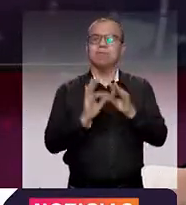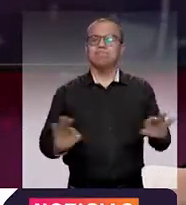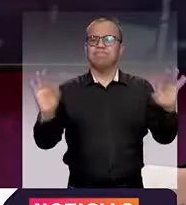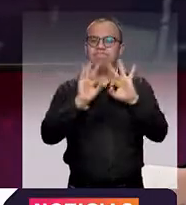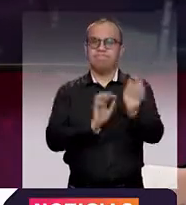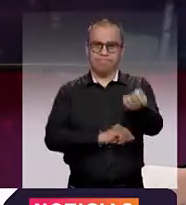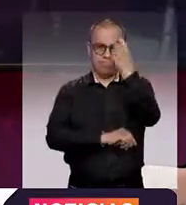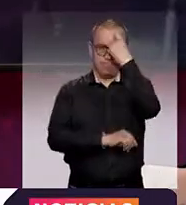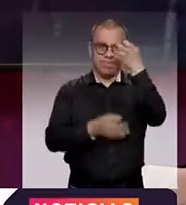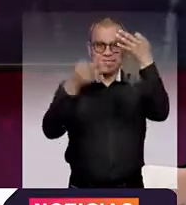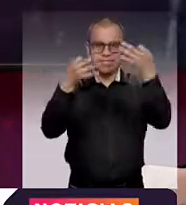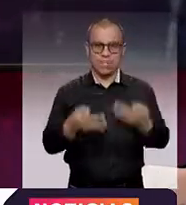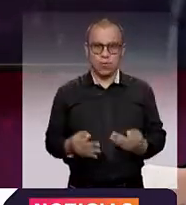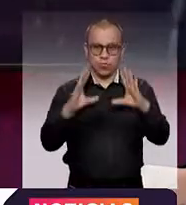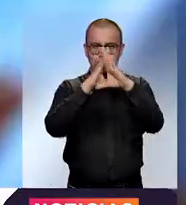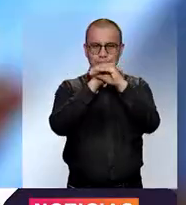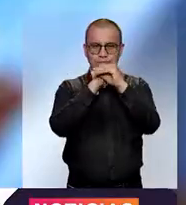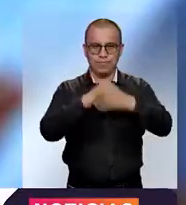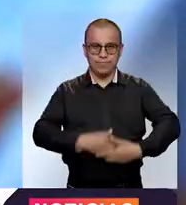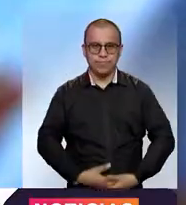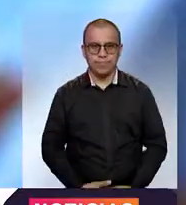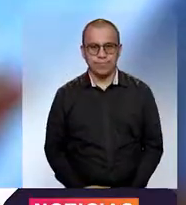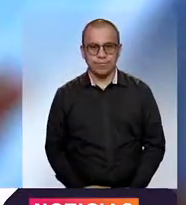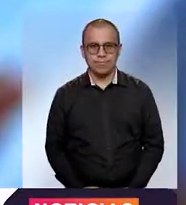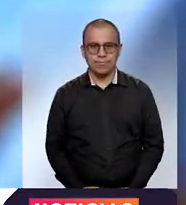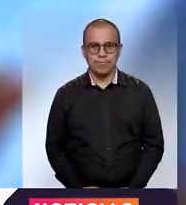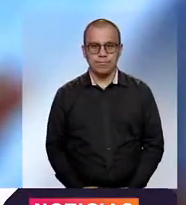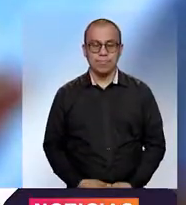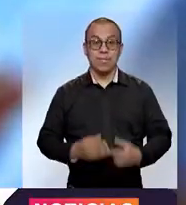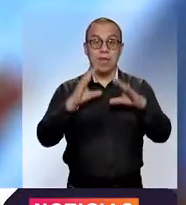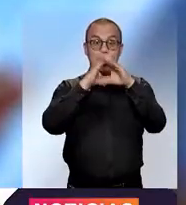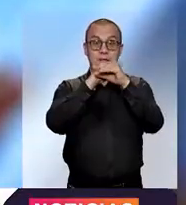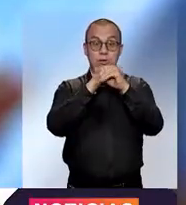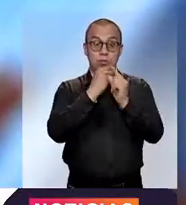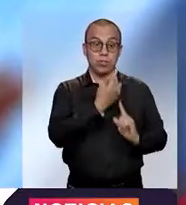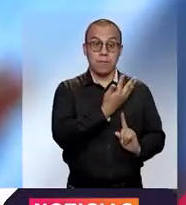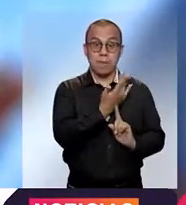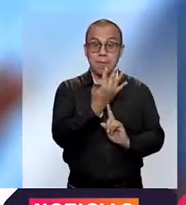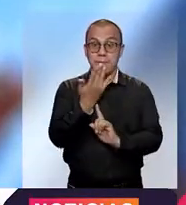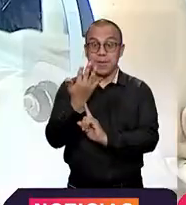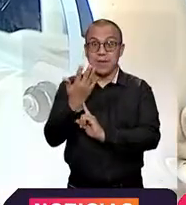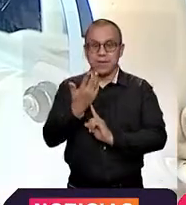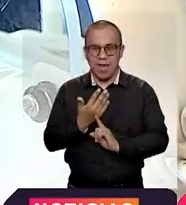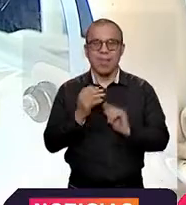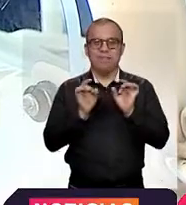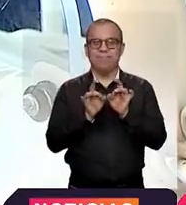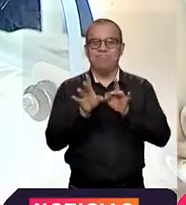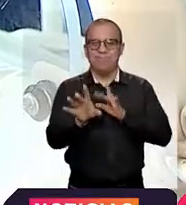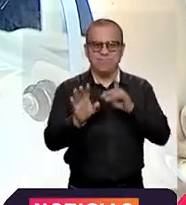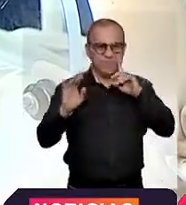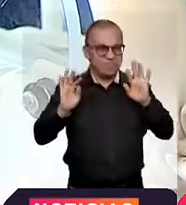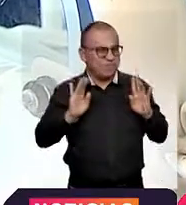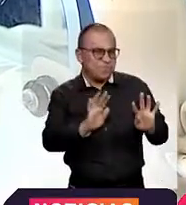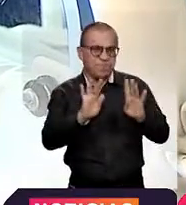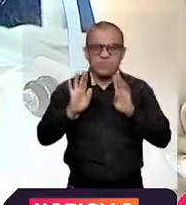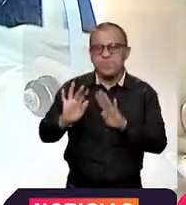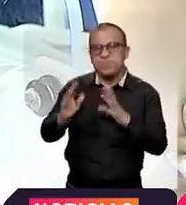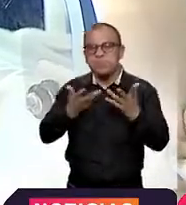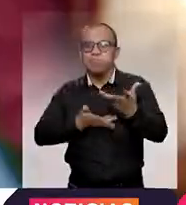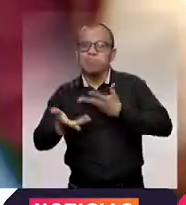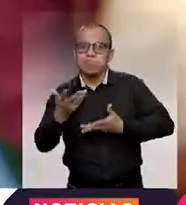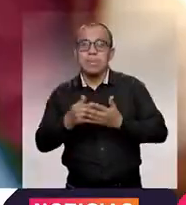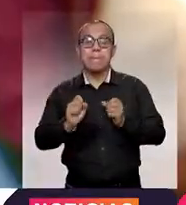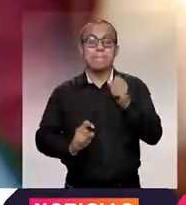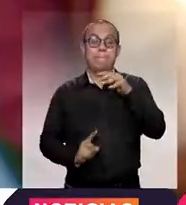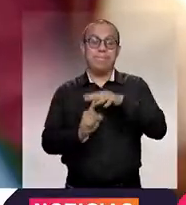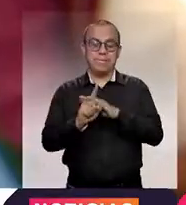celebren una noche segura. La noche de velitas es una de las fechas en las que se concentra el mayor número de